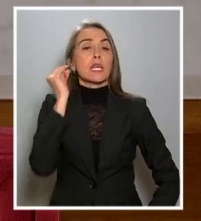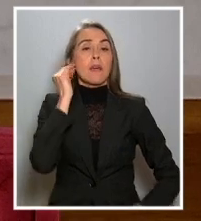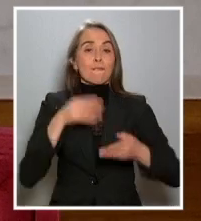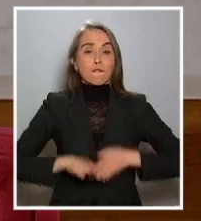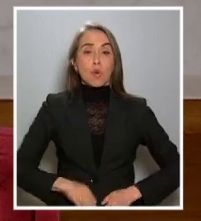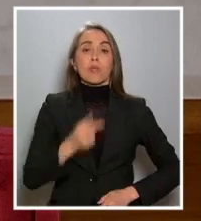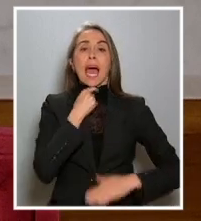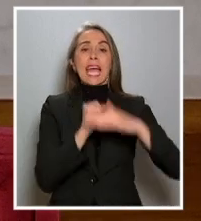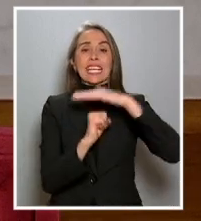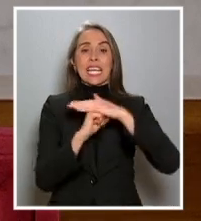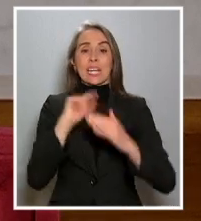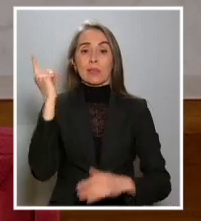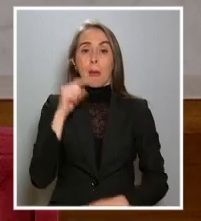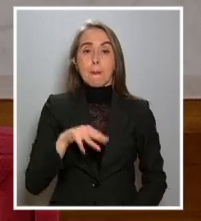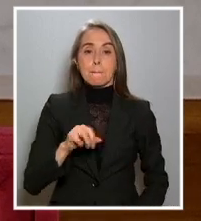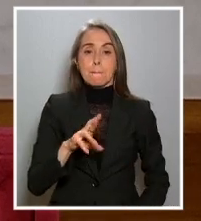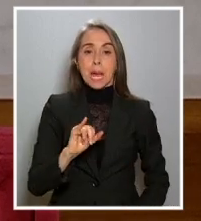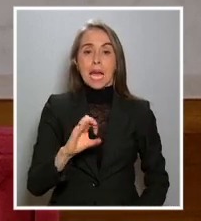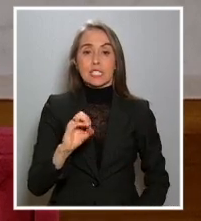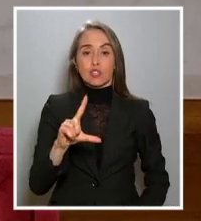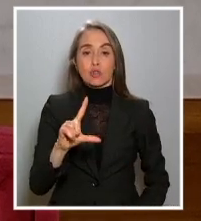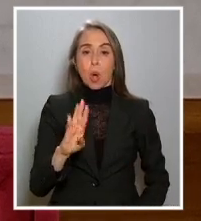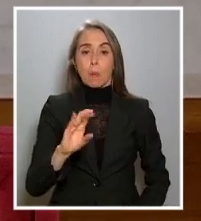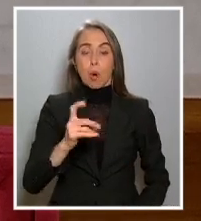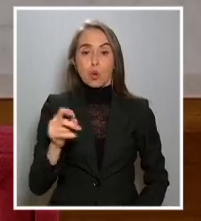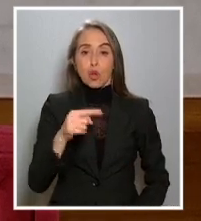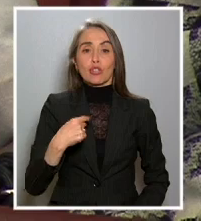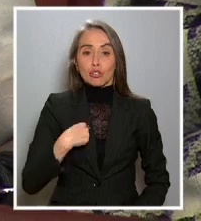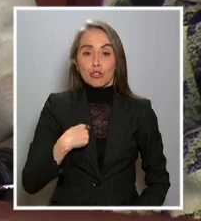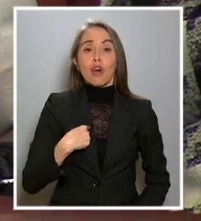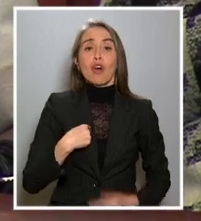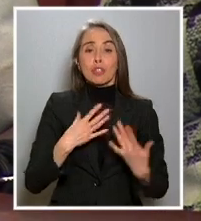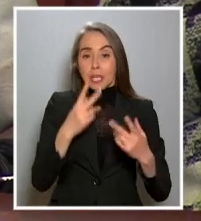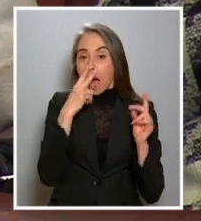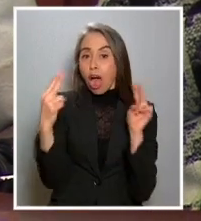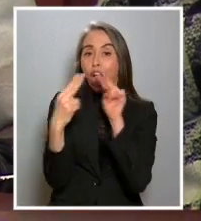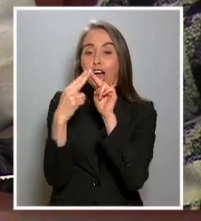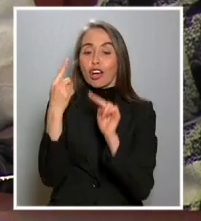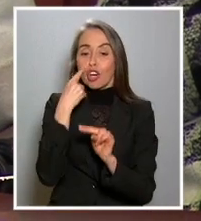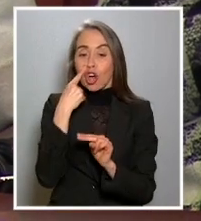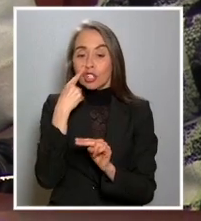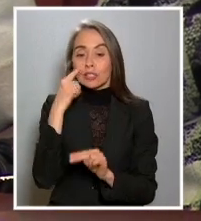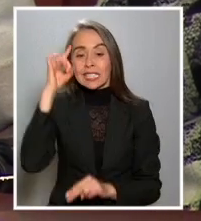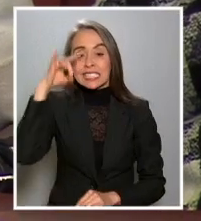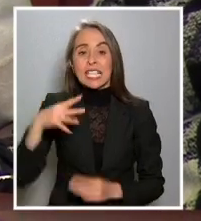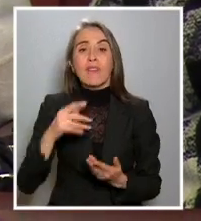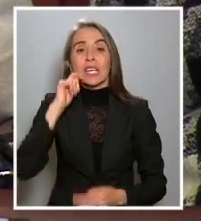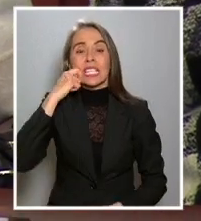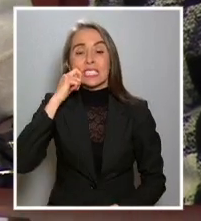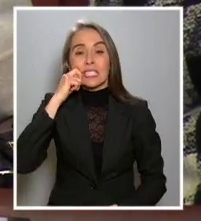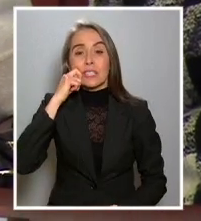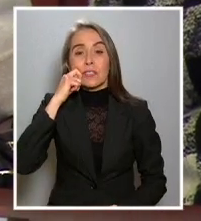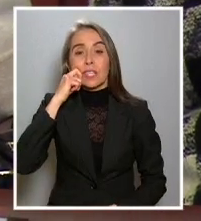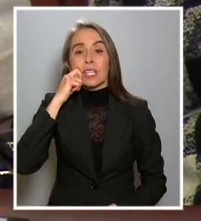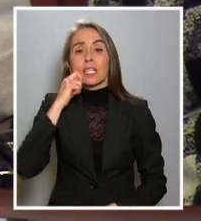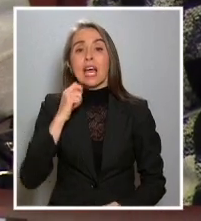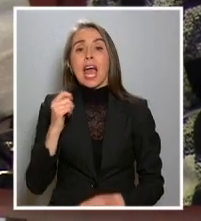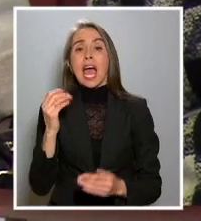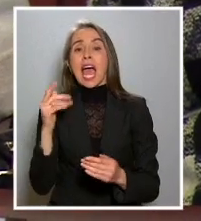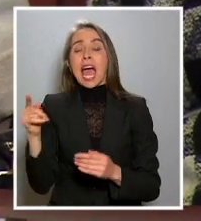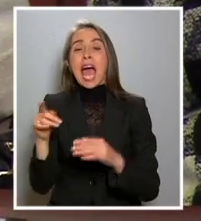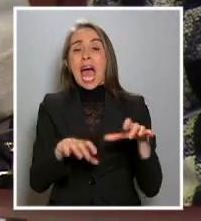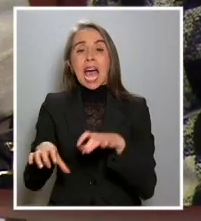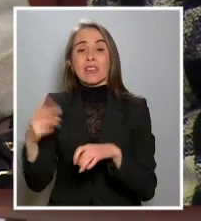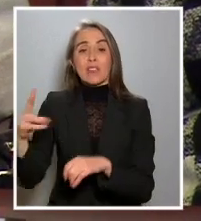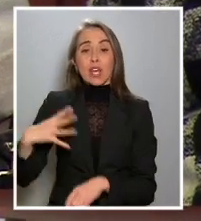y gerenta general, Marisol Burgos, a quien tuve la oportunidad de conocer, sabía lo que significaba faltar eventos escolares de sus